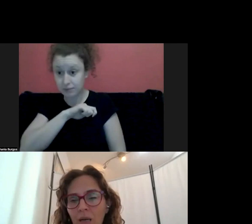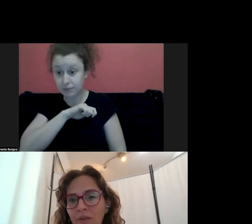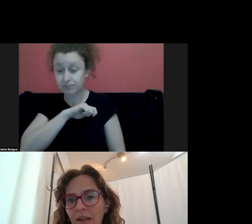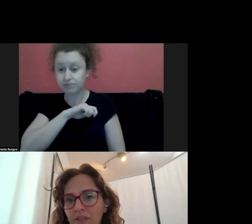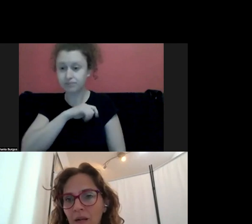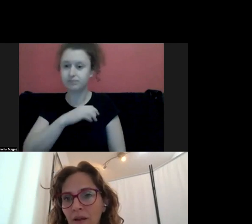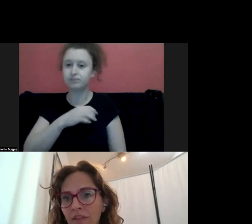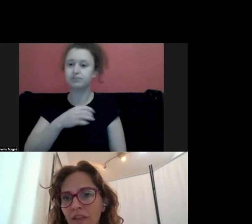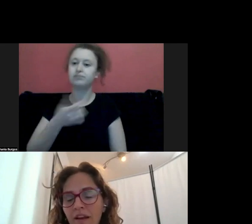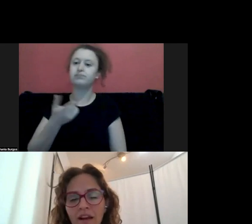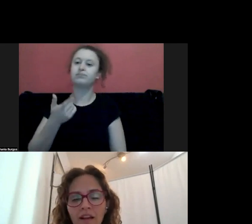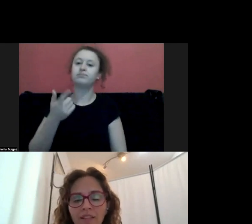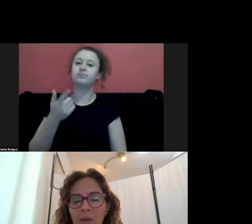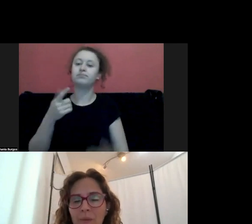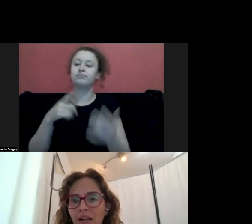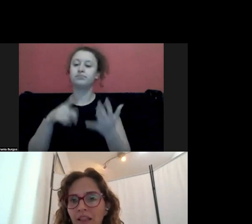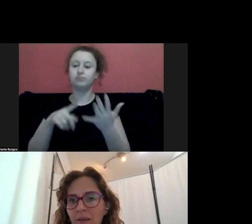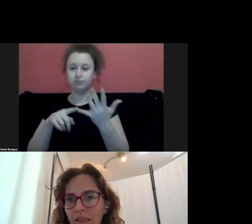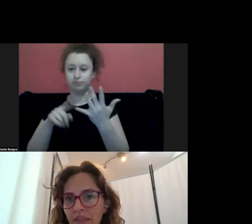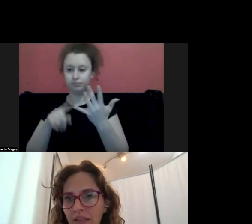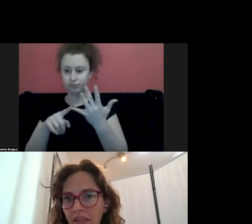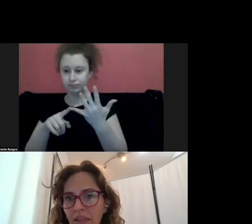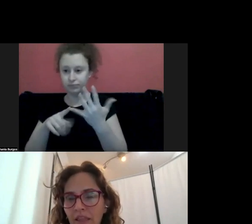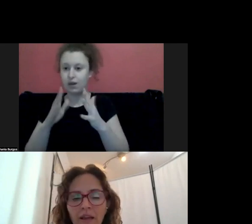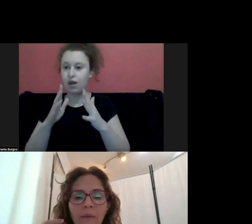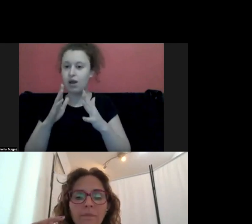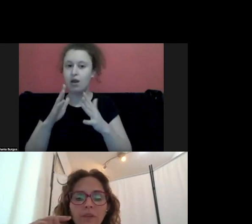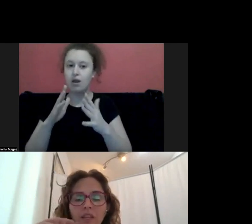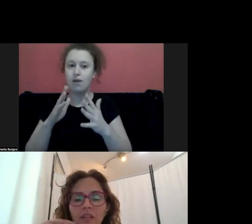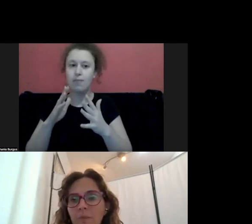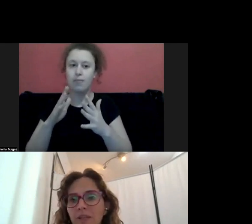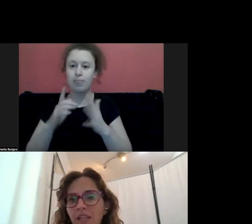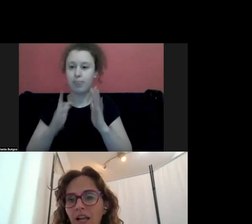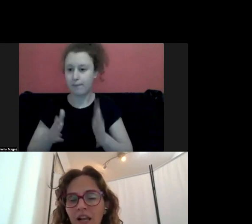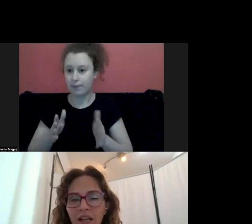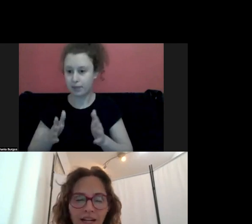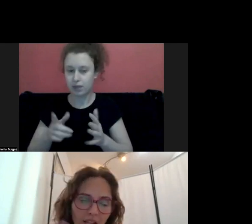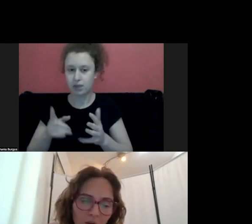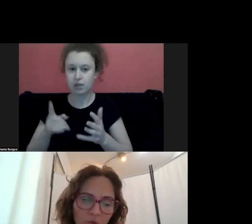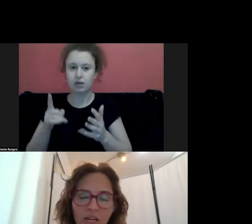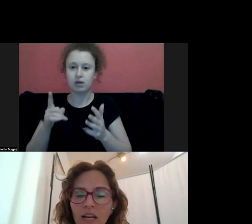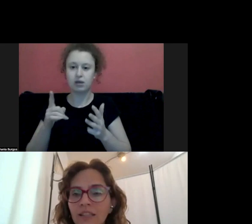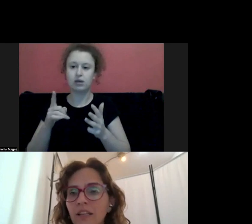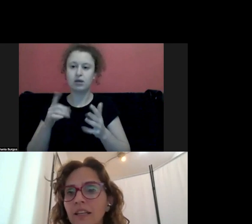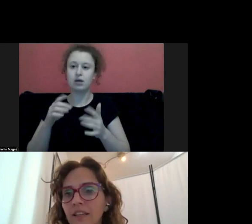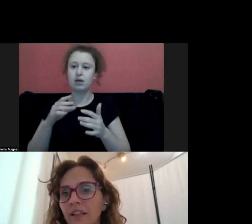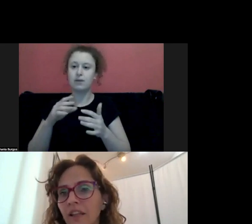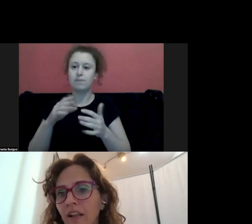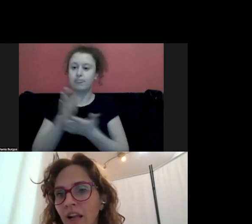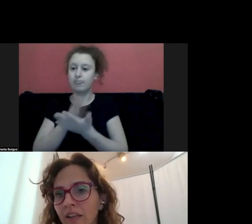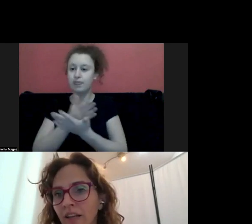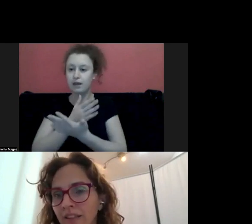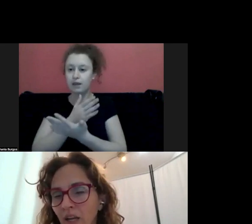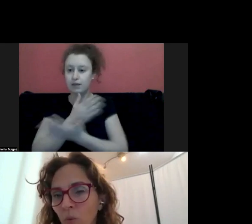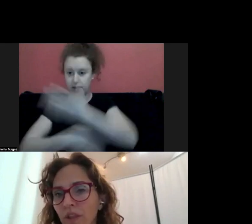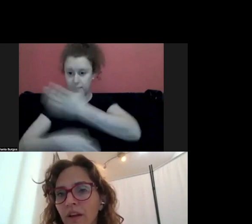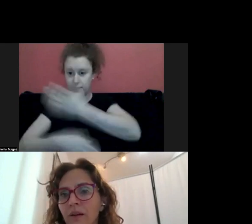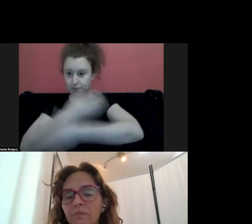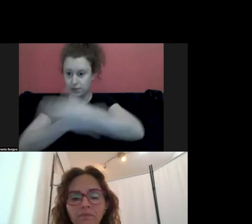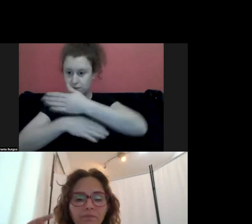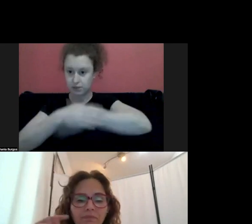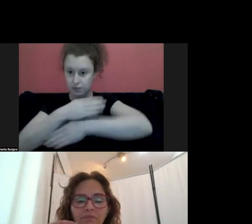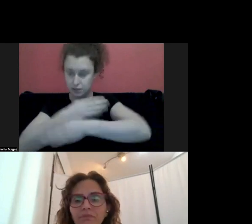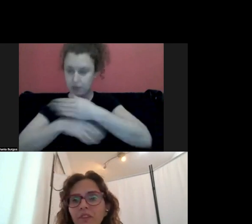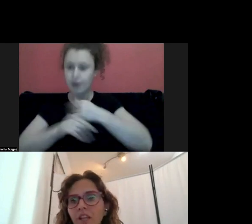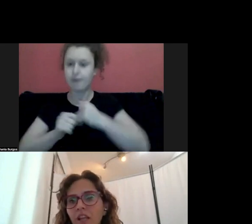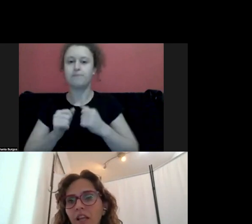diagnóstico, tramite la discapacidad, tramite la dependencia, tramita en Cataluña la tarjeta